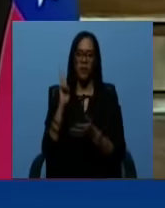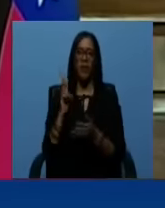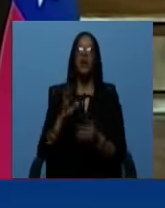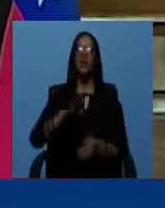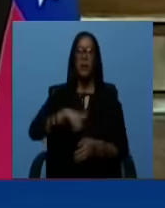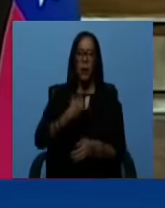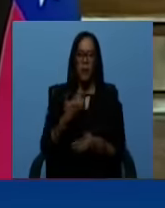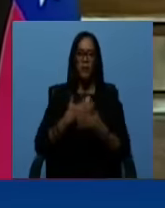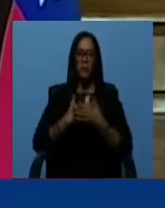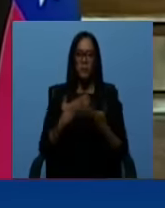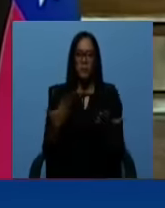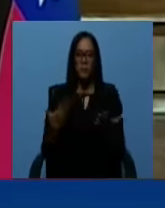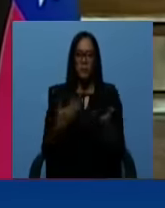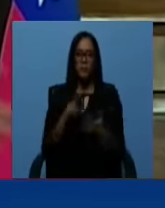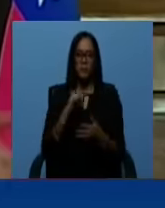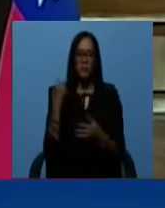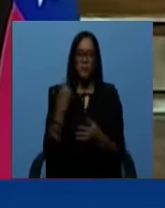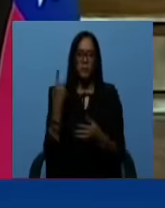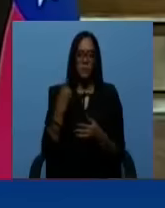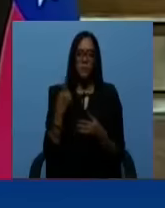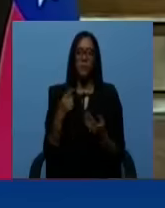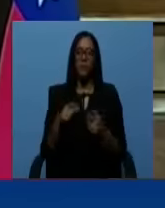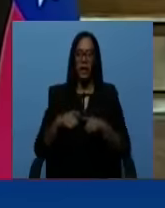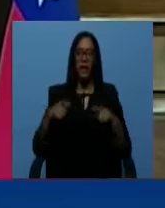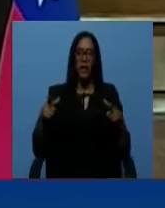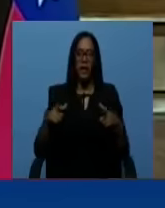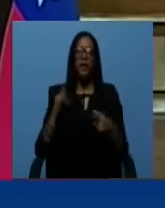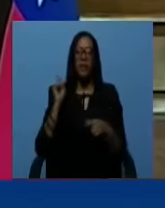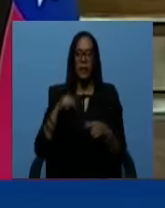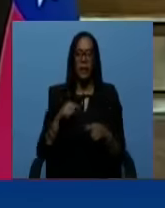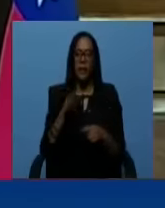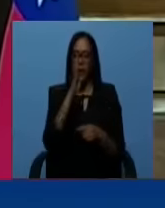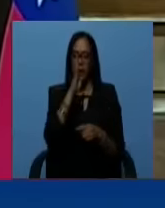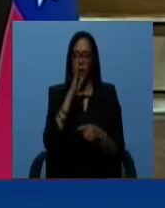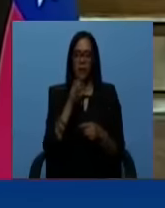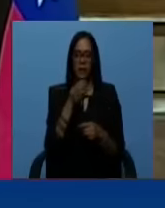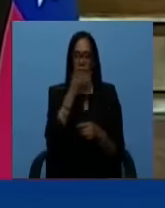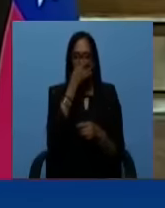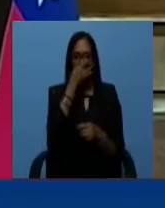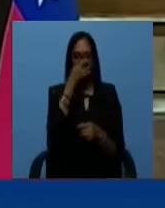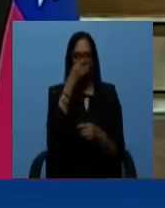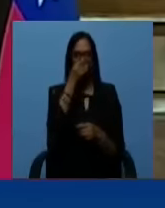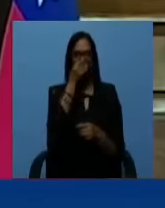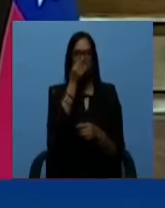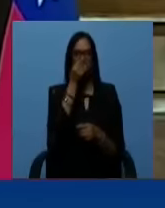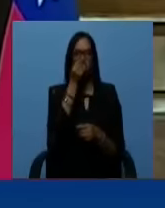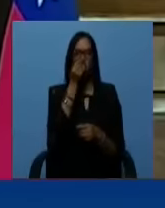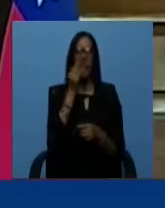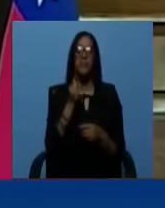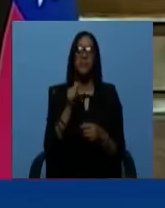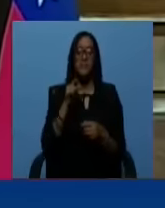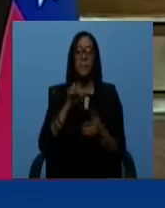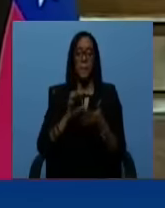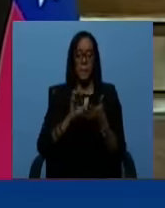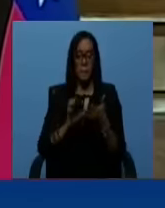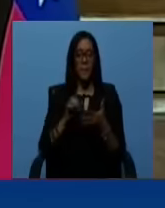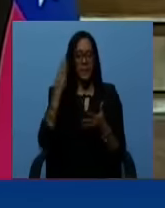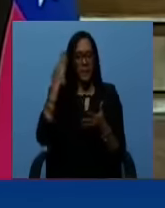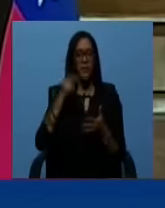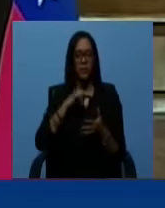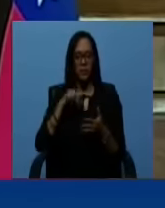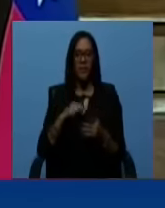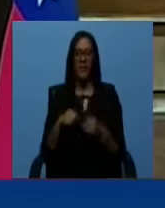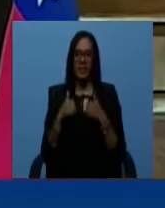poder ofrecerlo no solamente a nivel general, sino también a la banca. Esos instrumentos nosotros sabemos que van a ser